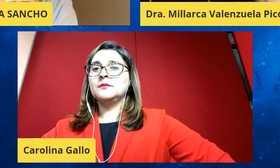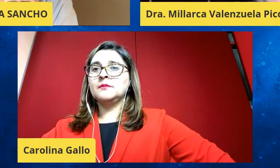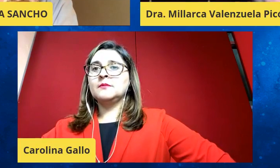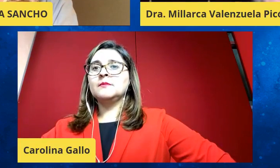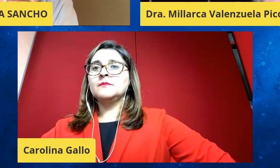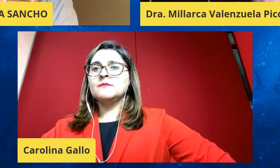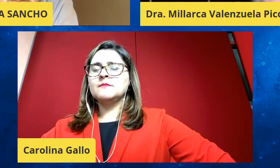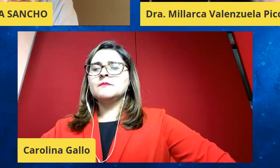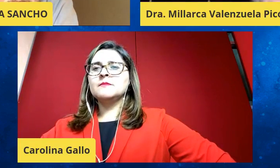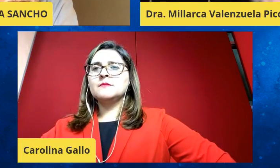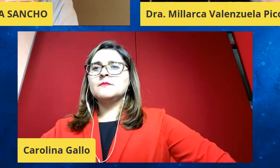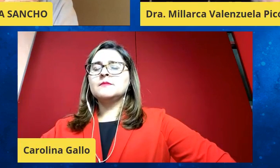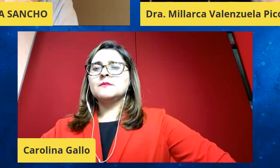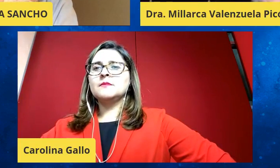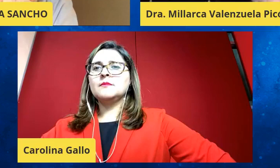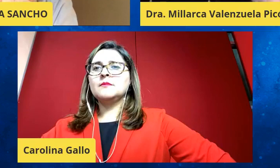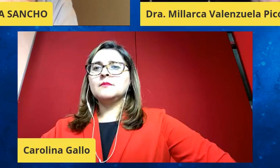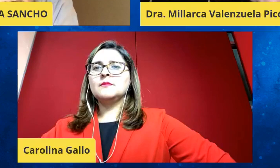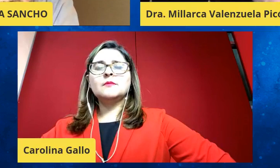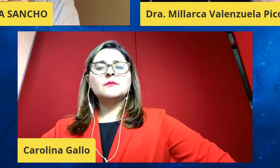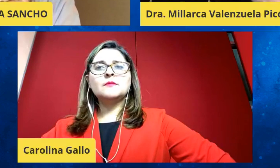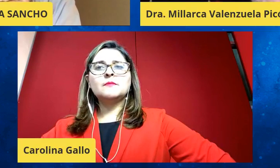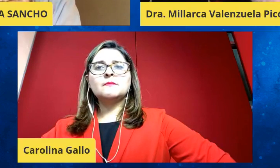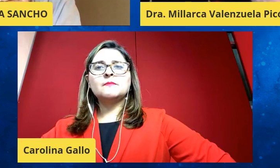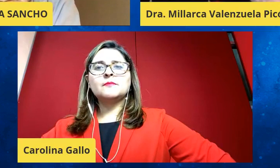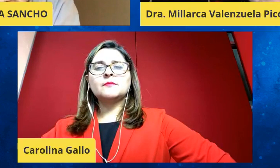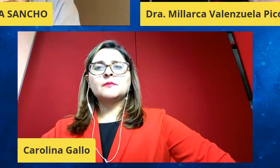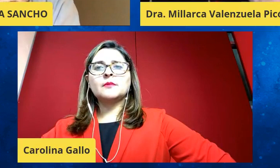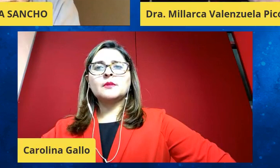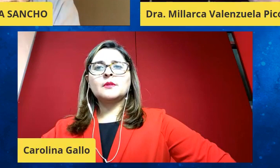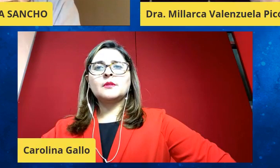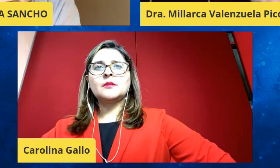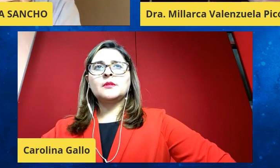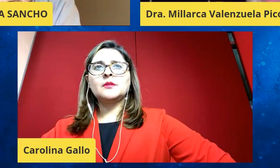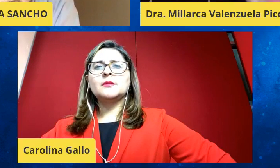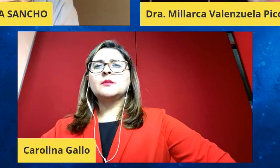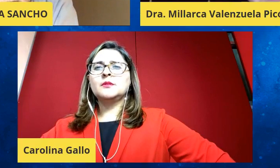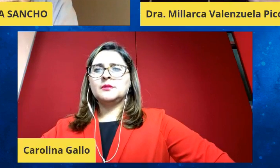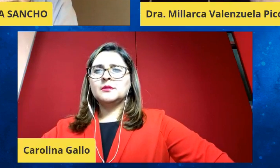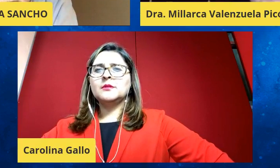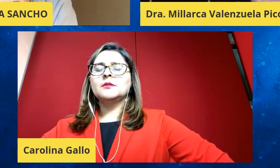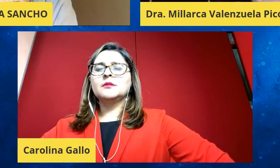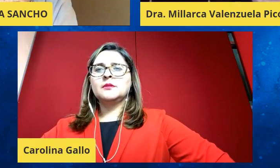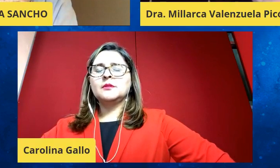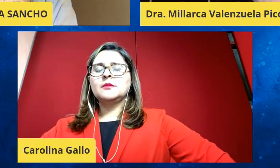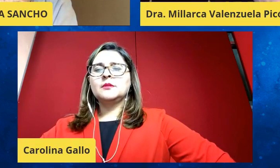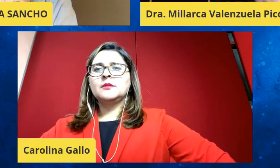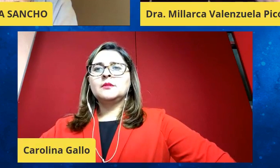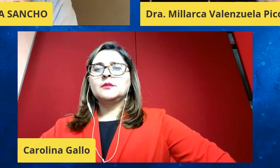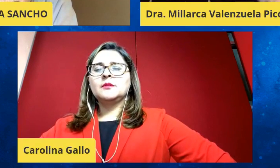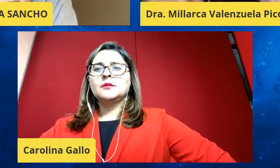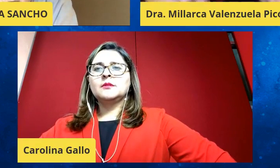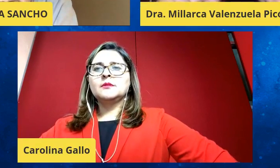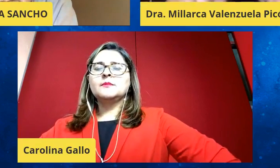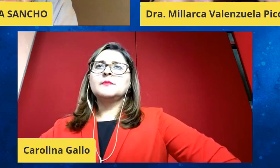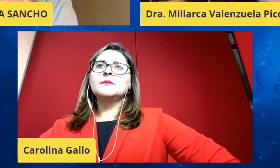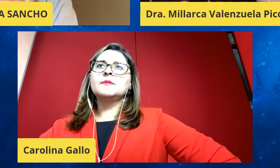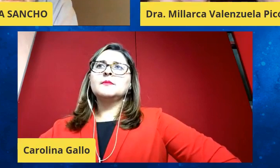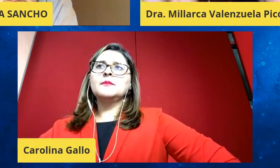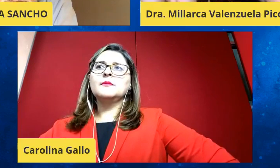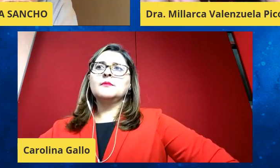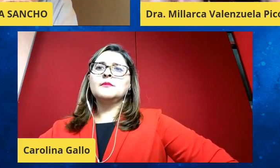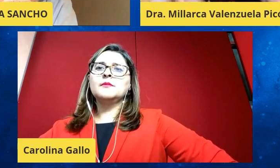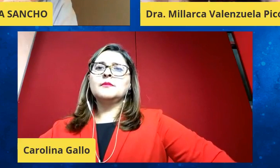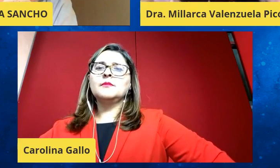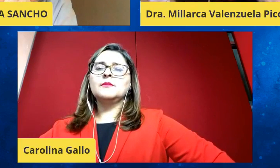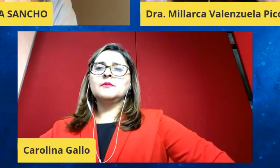es lo más, yo diría, impresionante del desierto de Atacama, es que ese promedio de edad